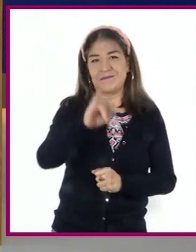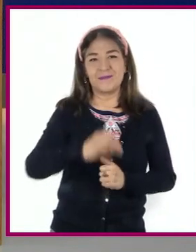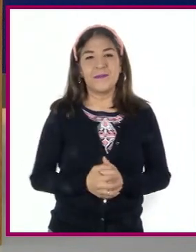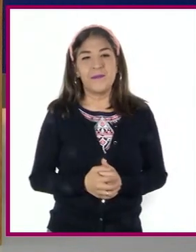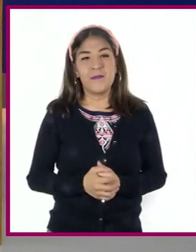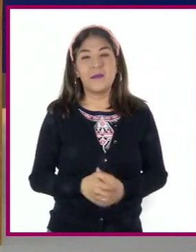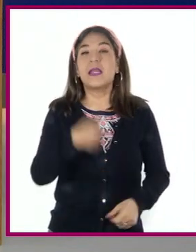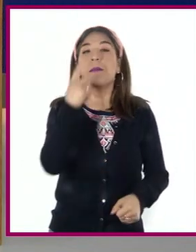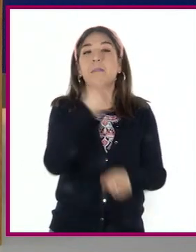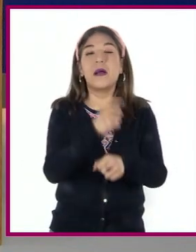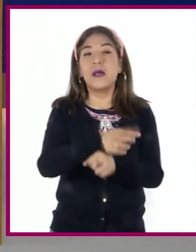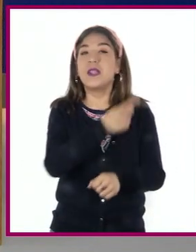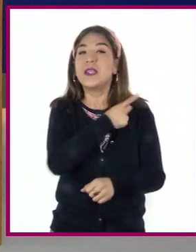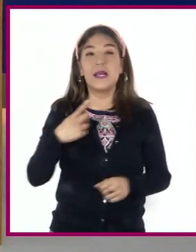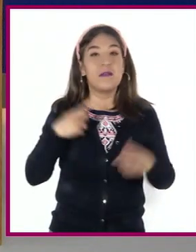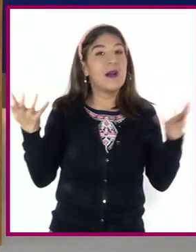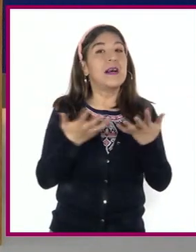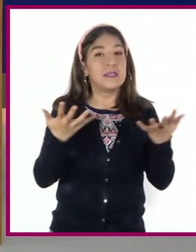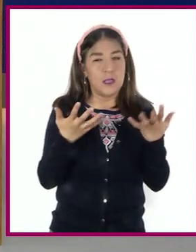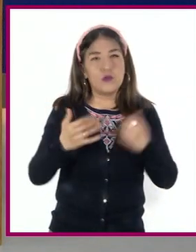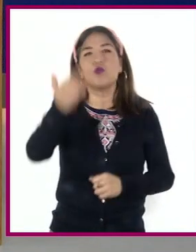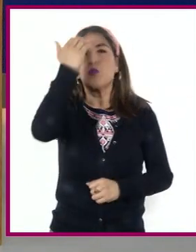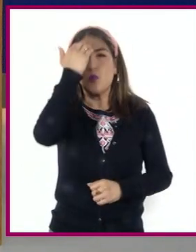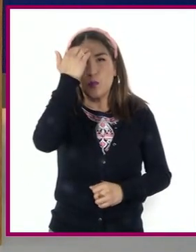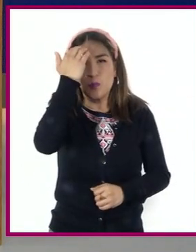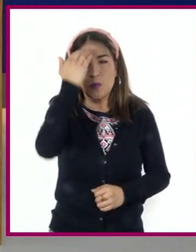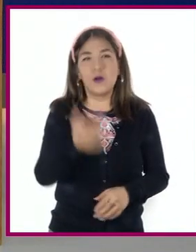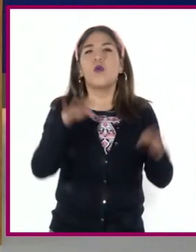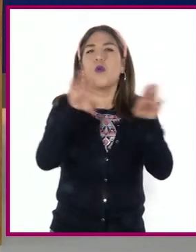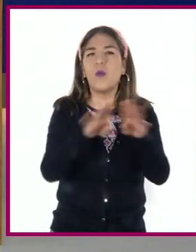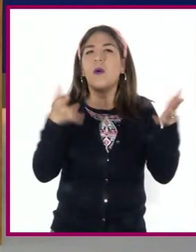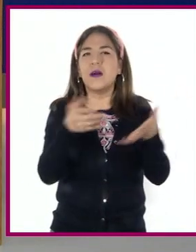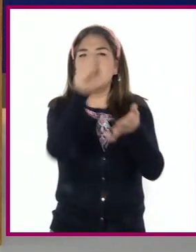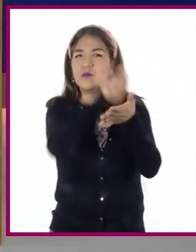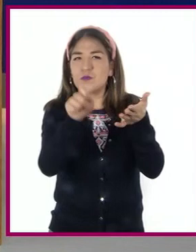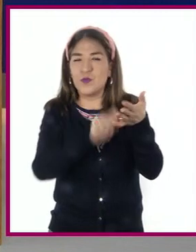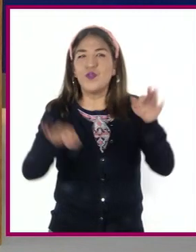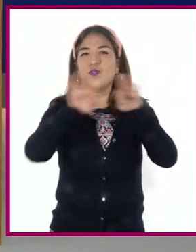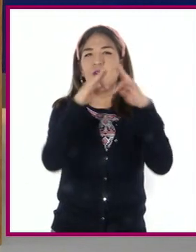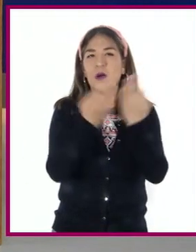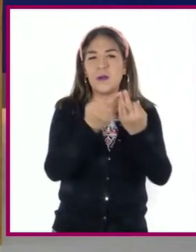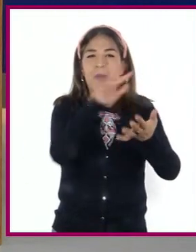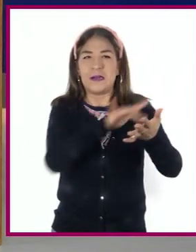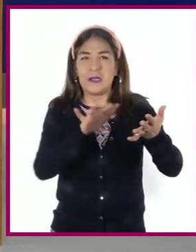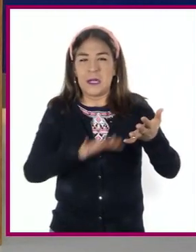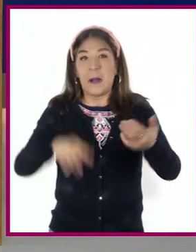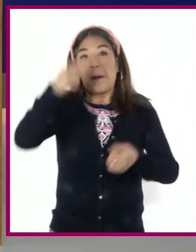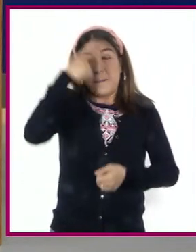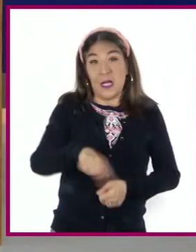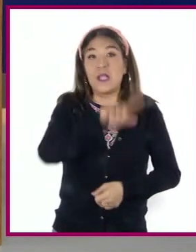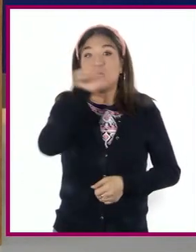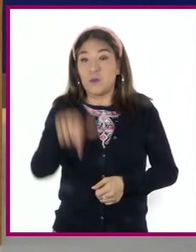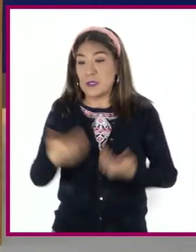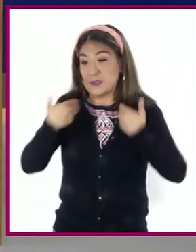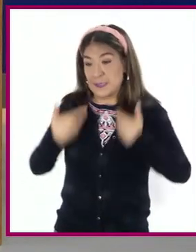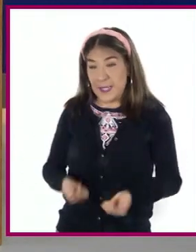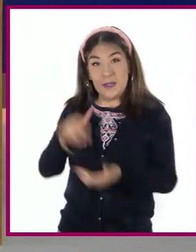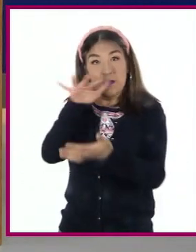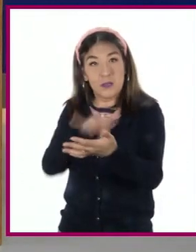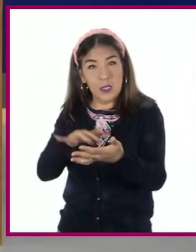están escritas de manera figurada y a veces comparan a personas con objetos o elementos de la naturaleza y